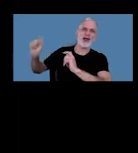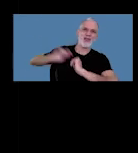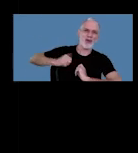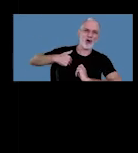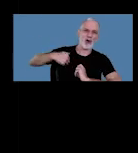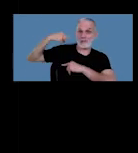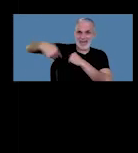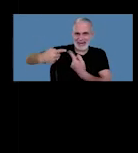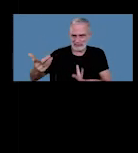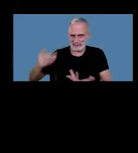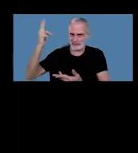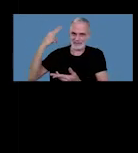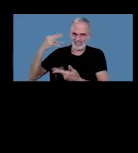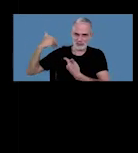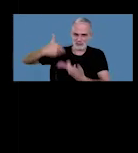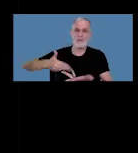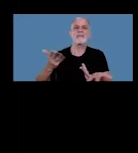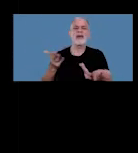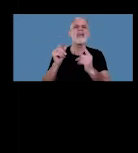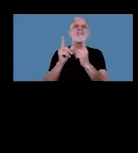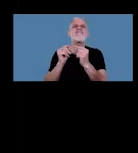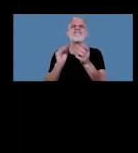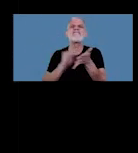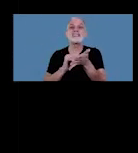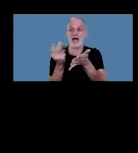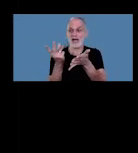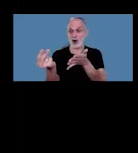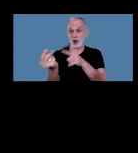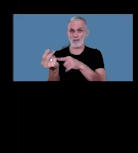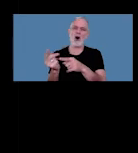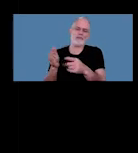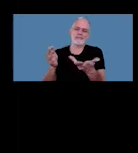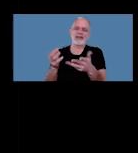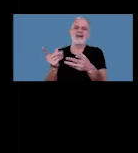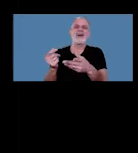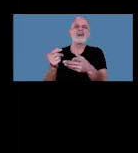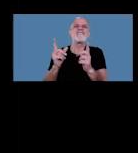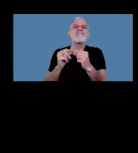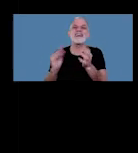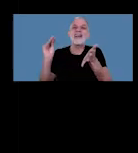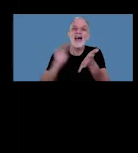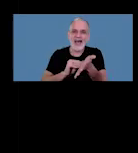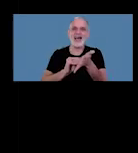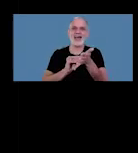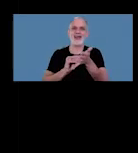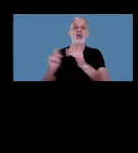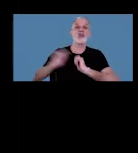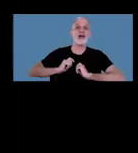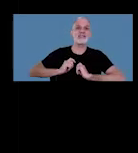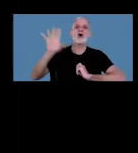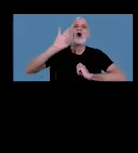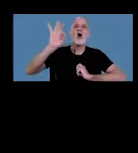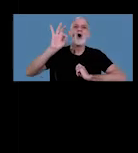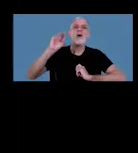heredé, y la fecha de adquisición va a ser la fecha de la donación o de